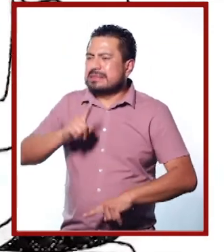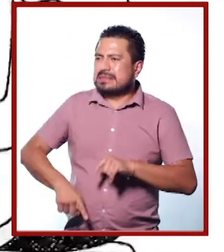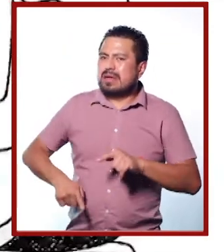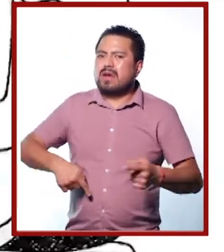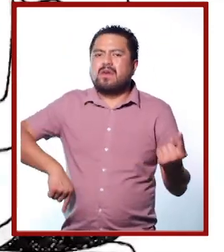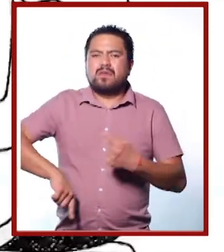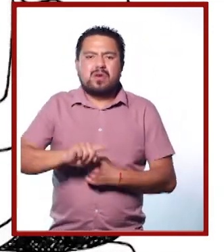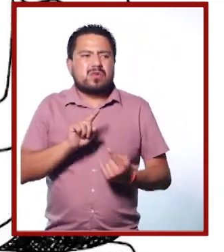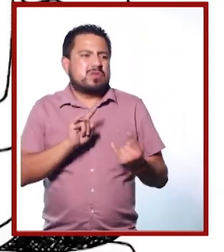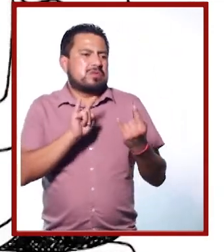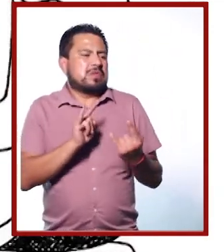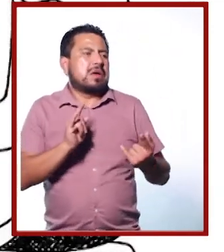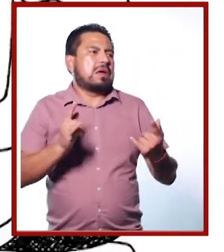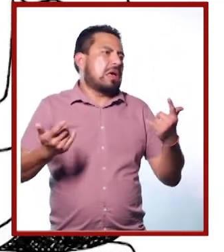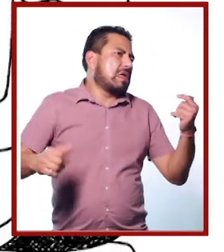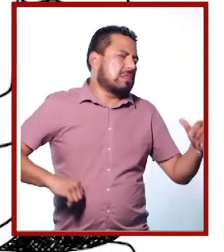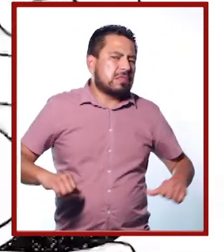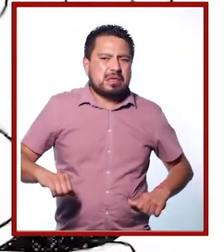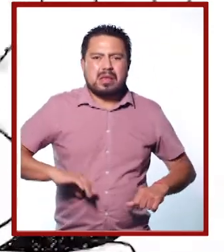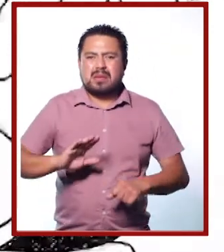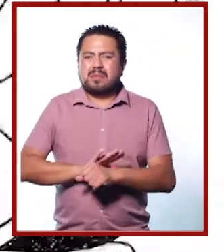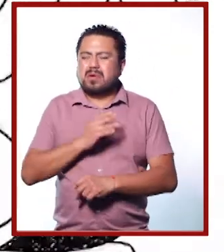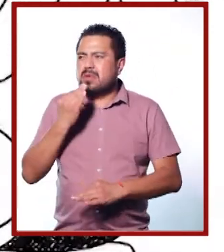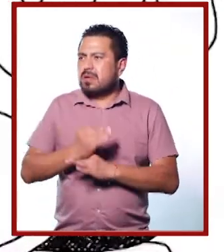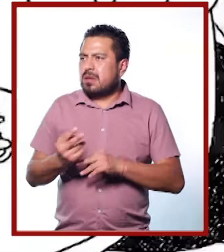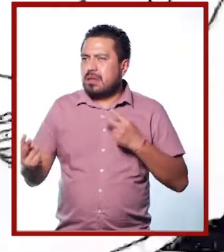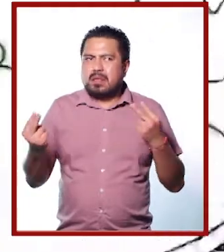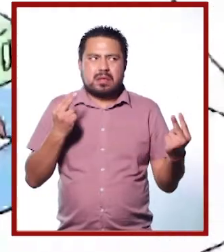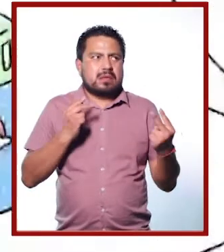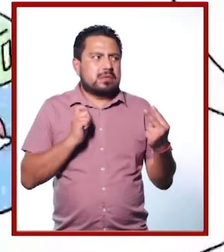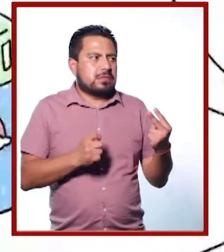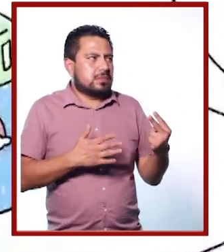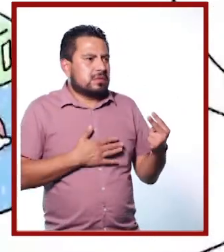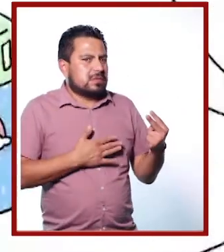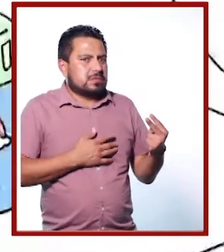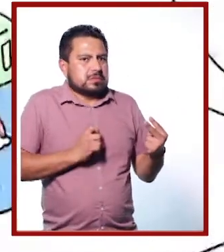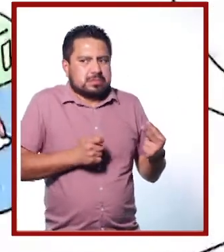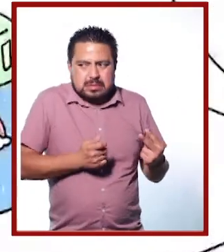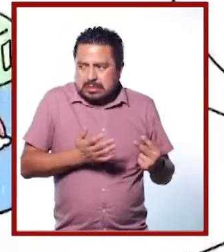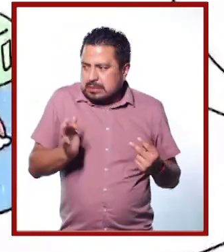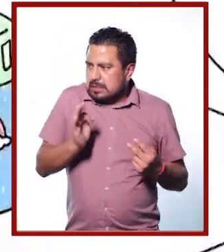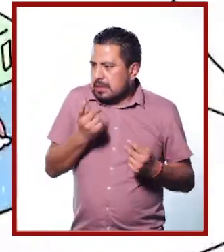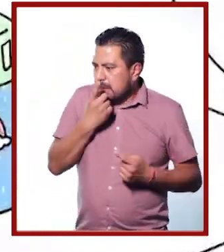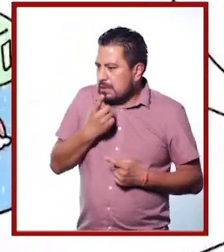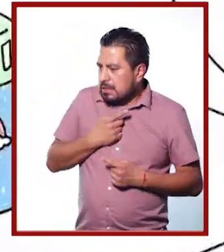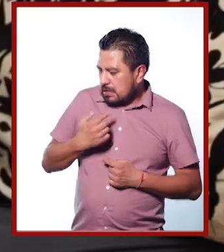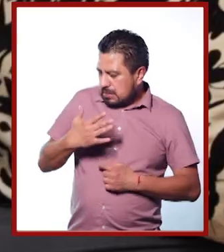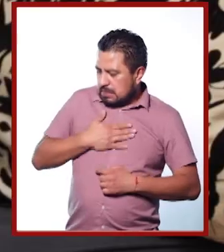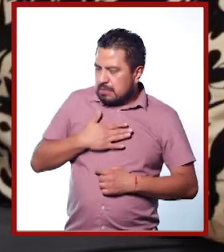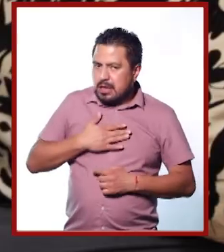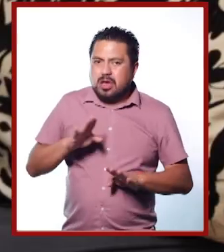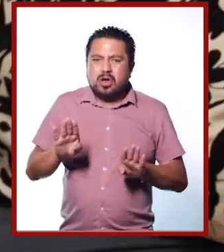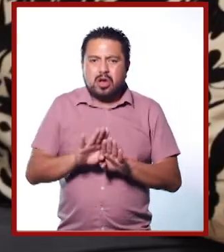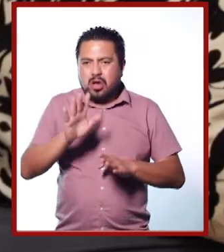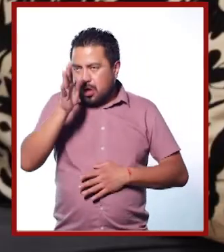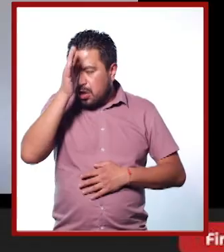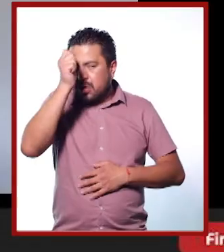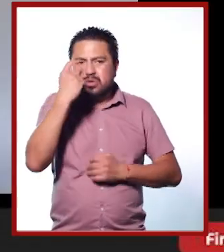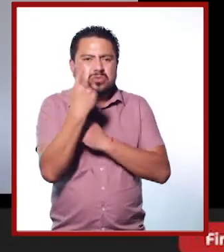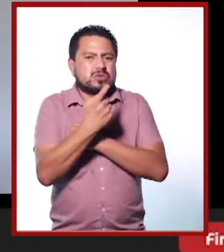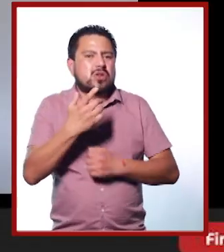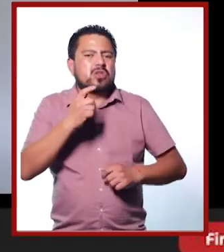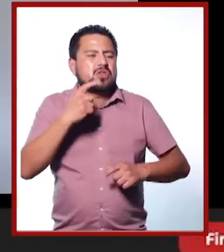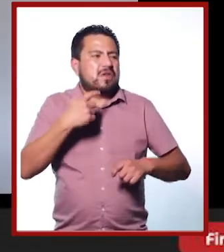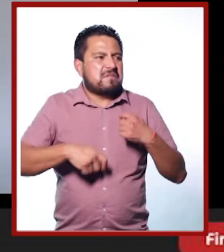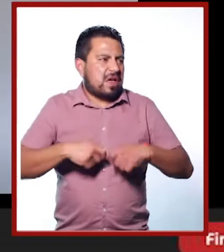o dejan de ir al partido, o al evento, porque me van a ver, y porque qué van a decir de mí, y qué van a suponer de mí. Y como mi autoconcepto